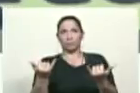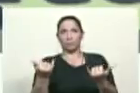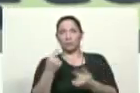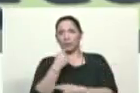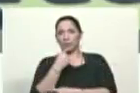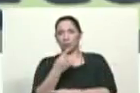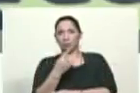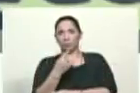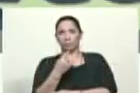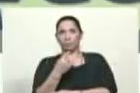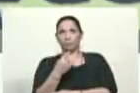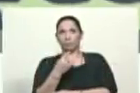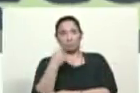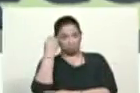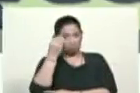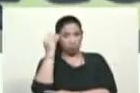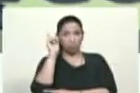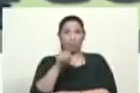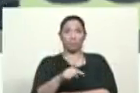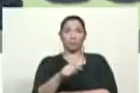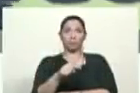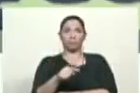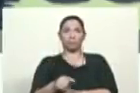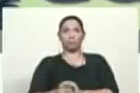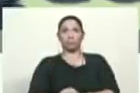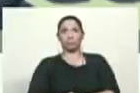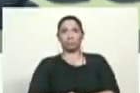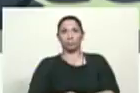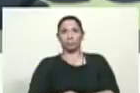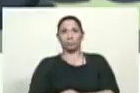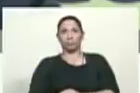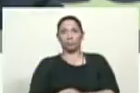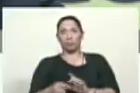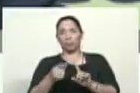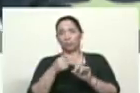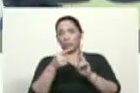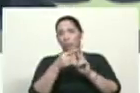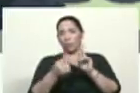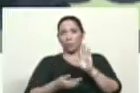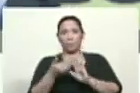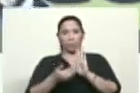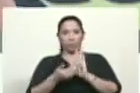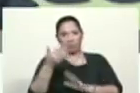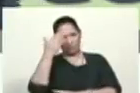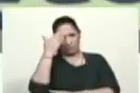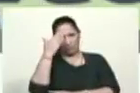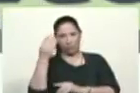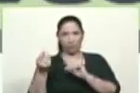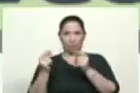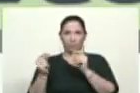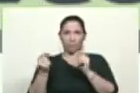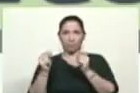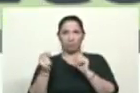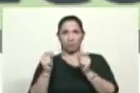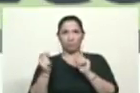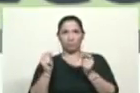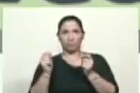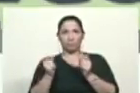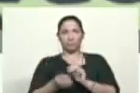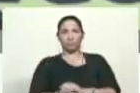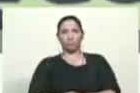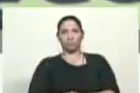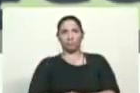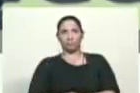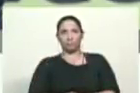mencionó, y pienso también que son dos puntos importantes de tener en cuenta para el debate,